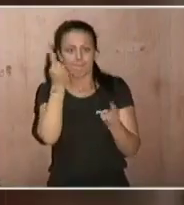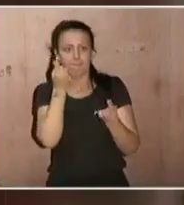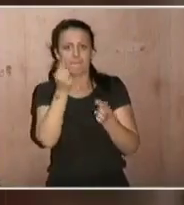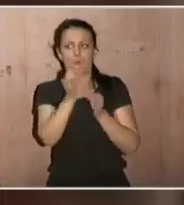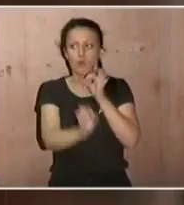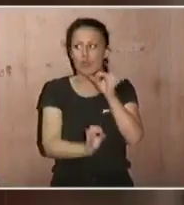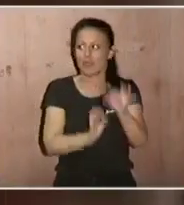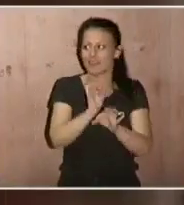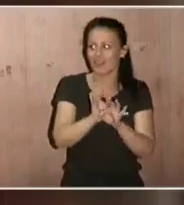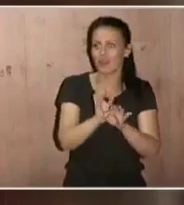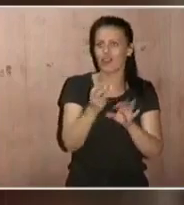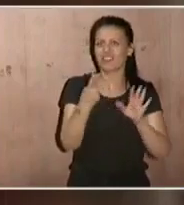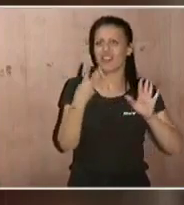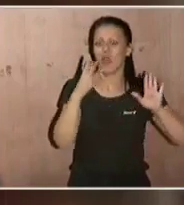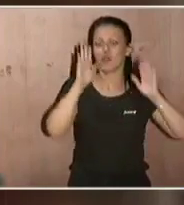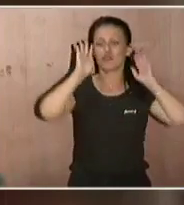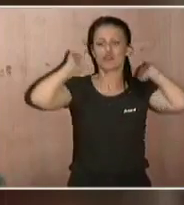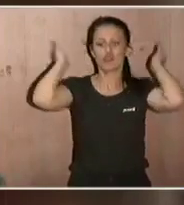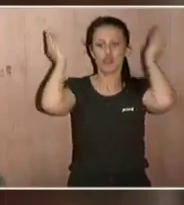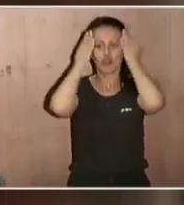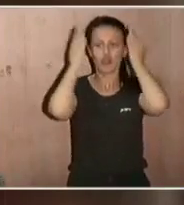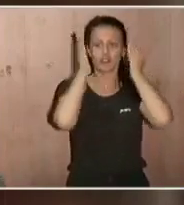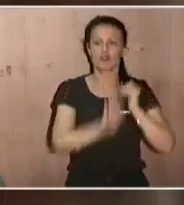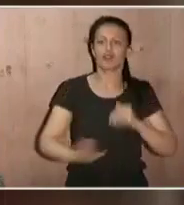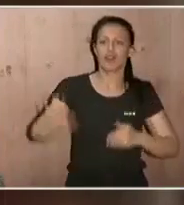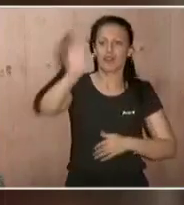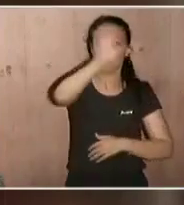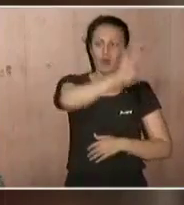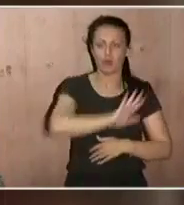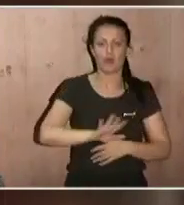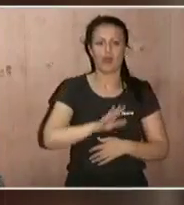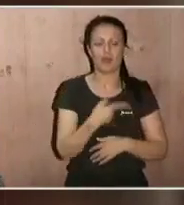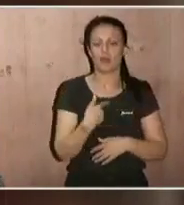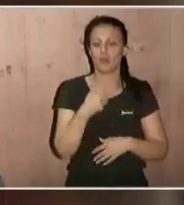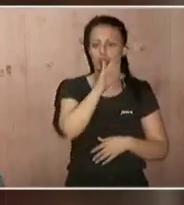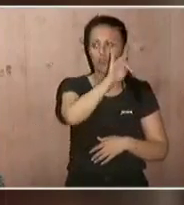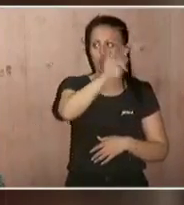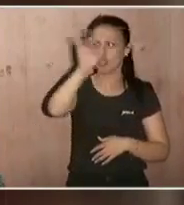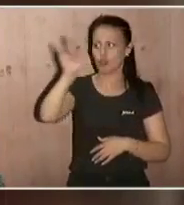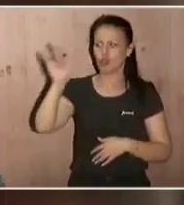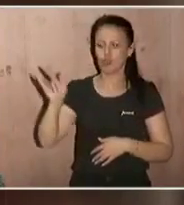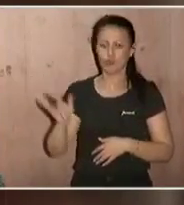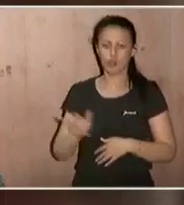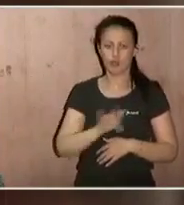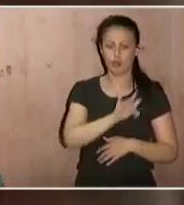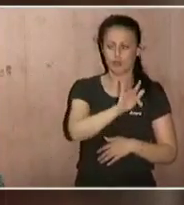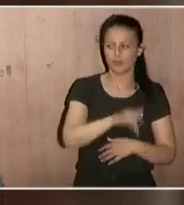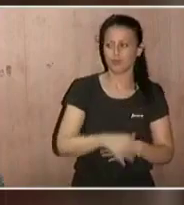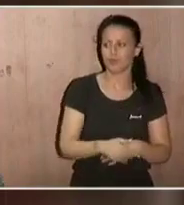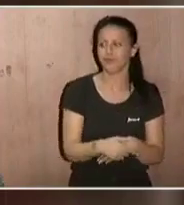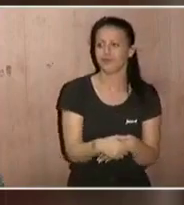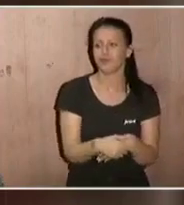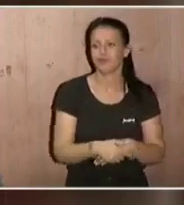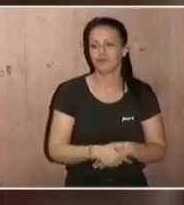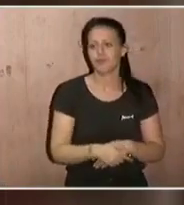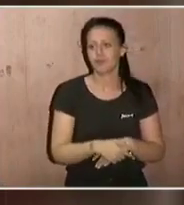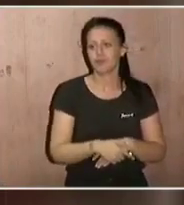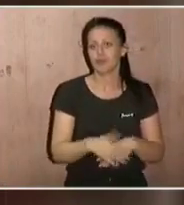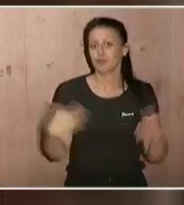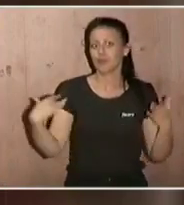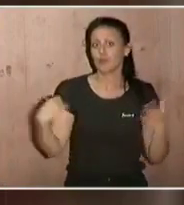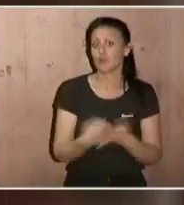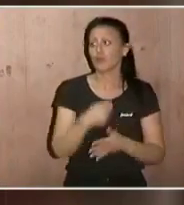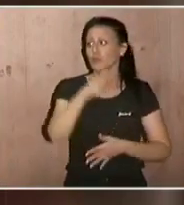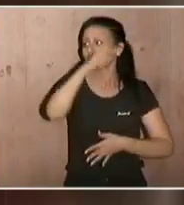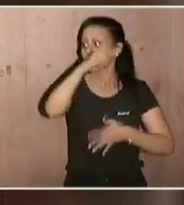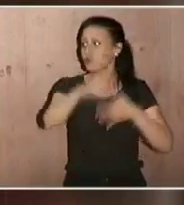organización de hasta 8 congresos nacionales realizados en diversos lugares de la geografía española. En todos ellos,